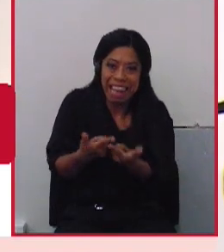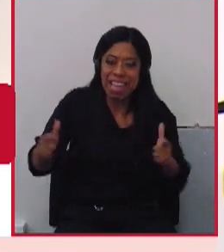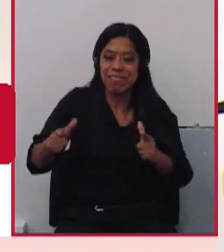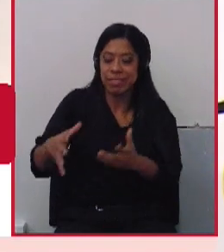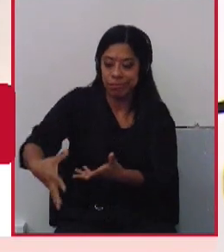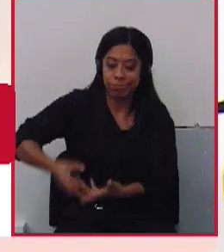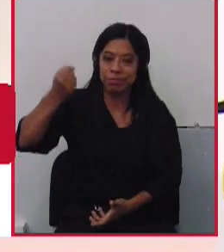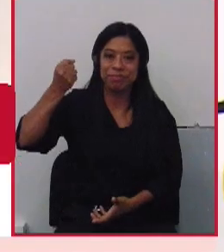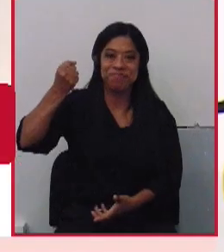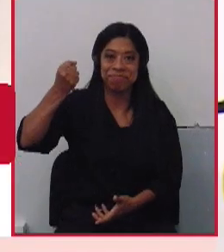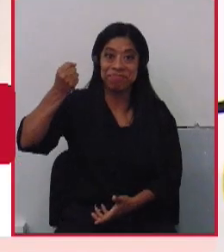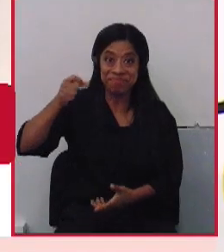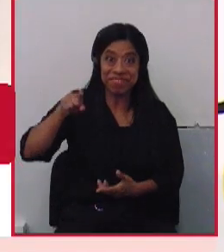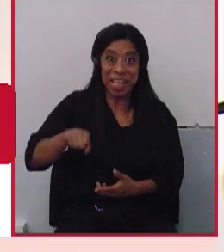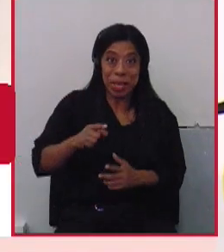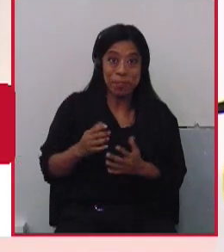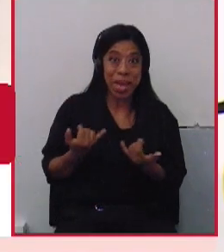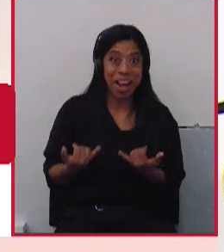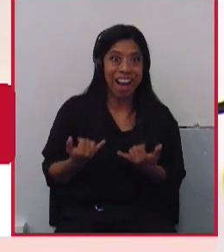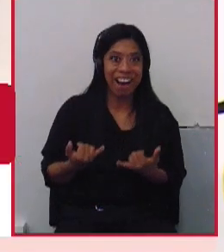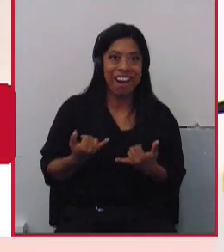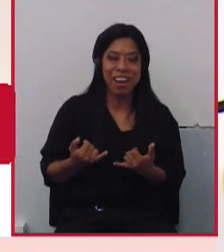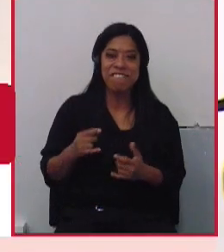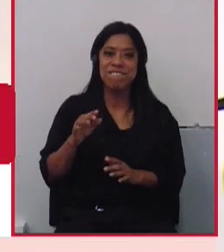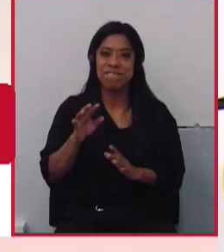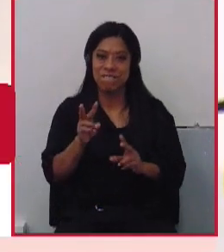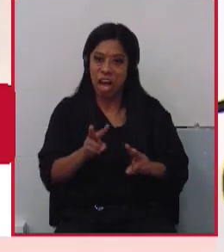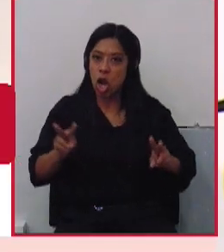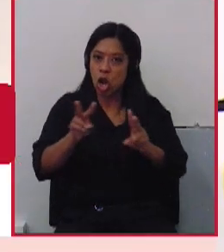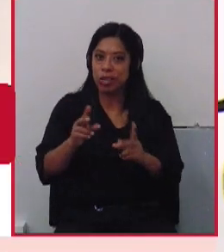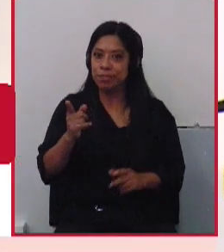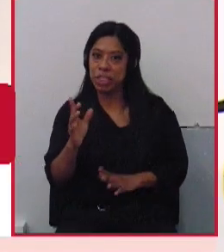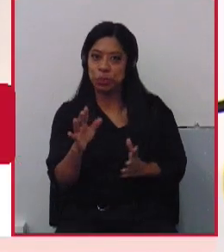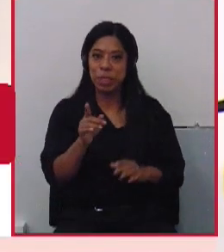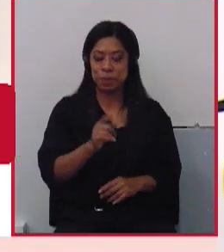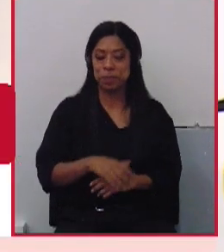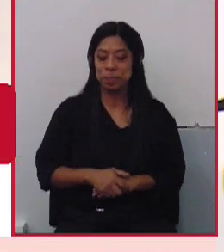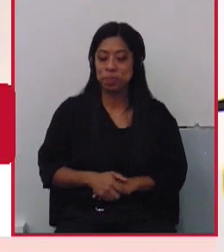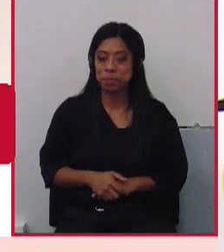capturar, ¿no? Pero actualmente estamos en esos valores.